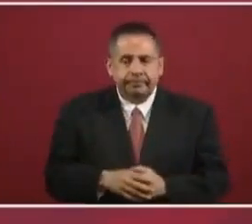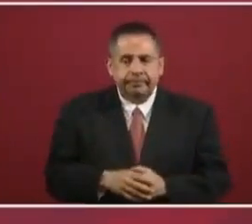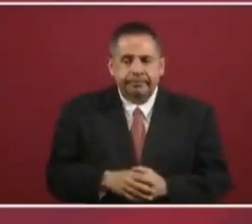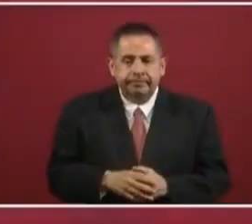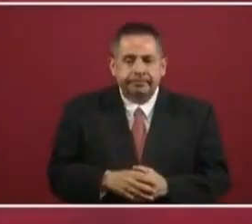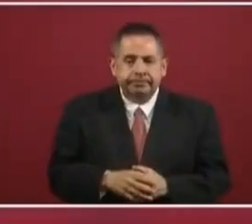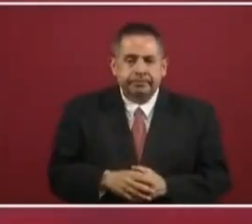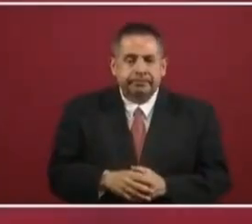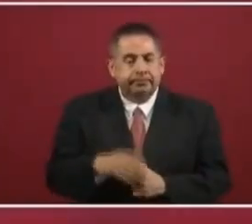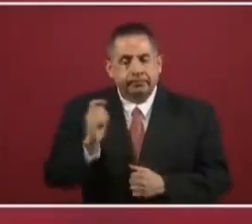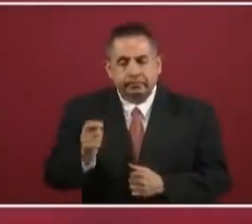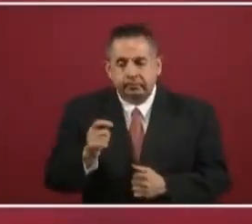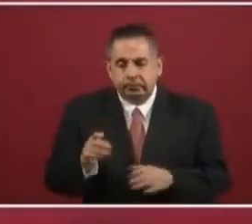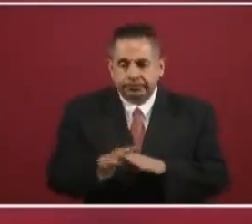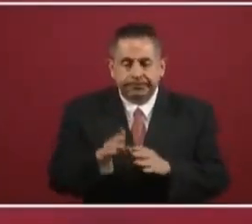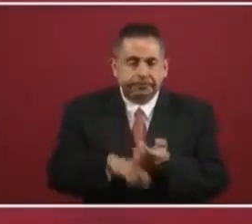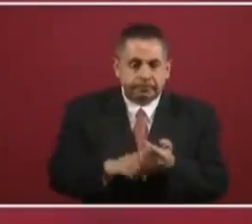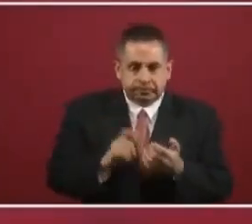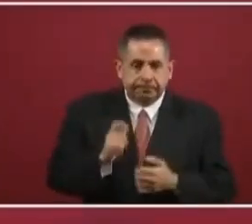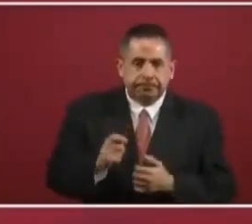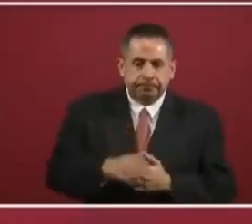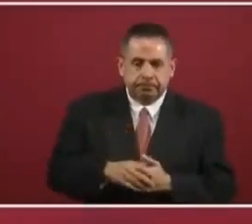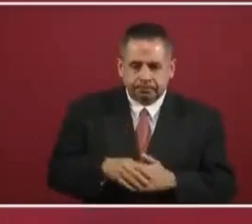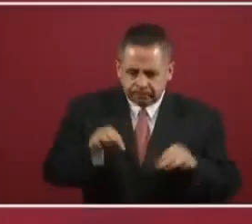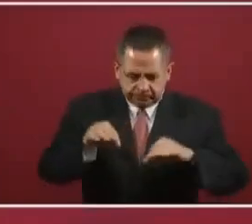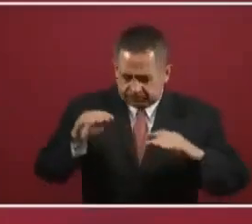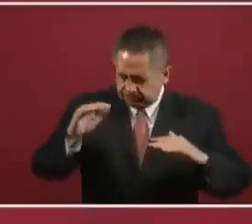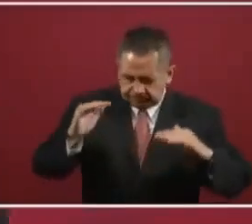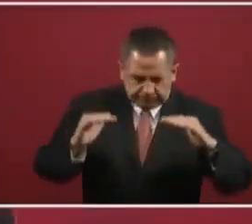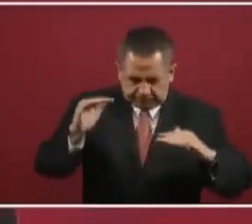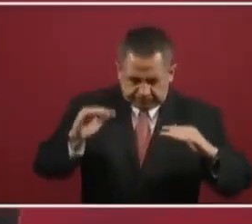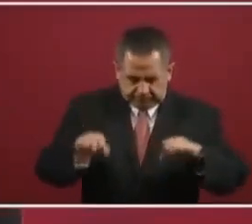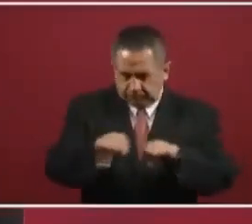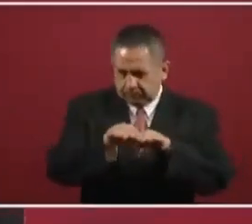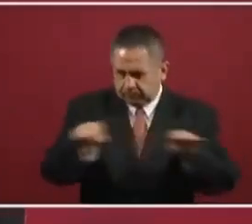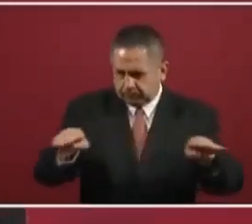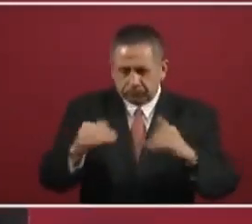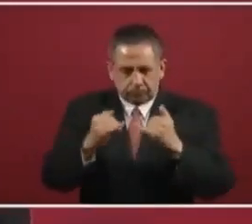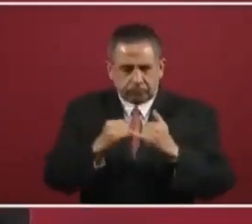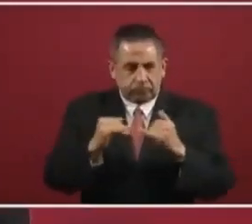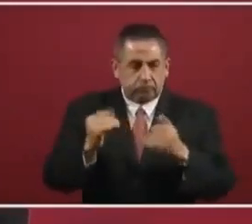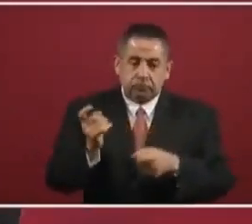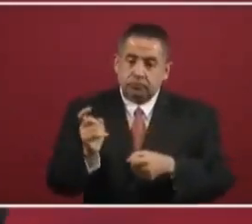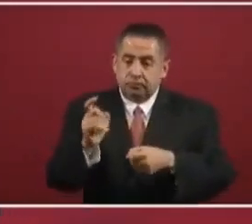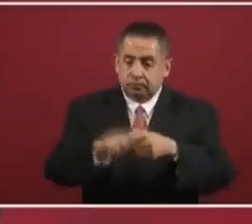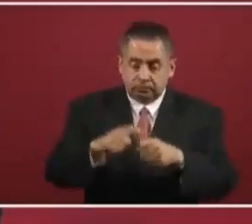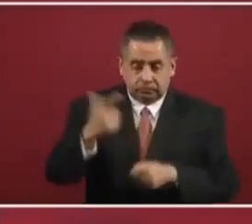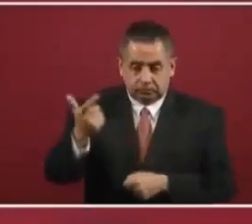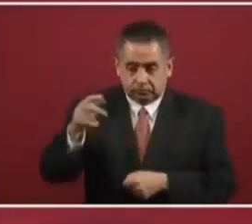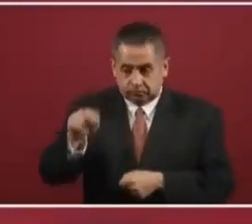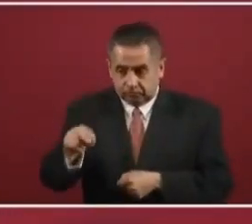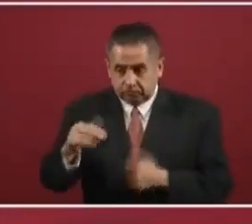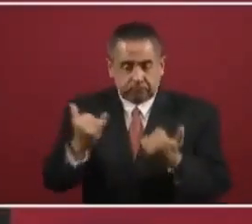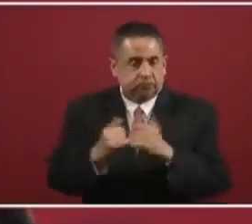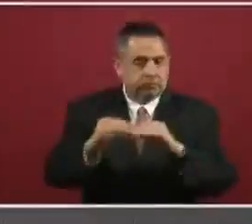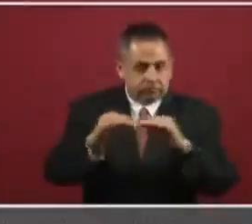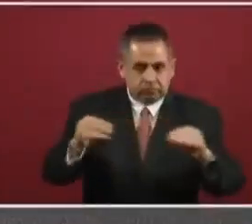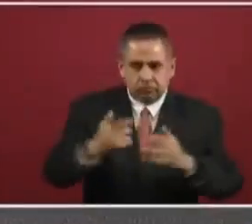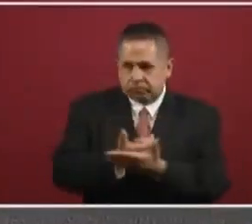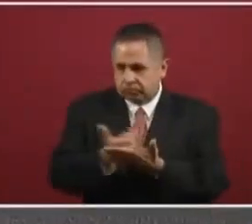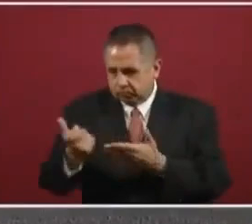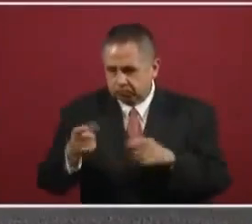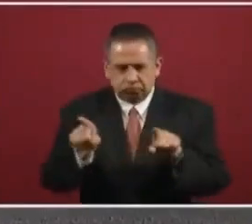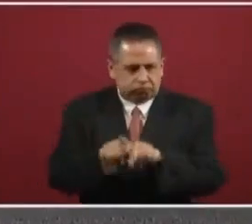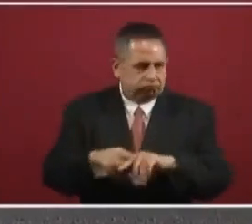Entonces se hizo un trabajo para homologar en sueldos en